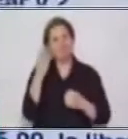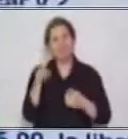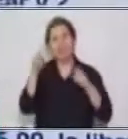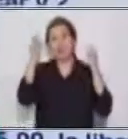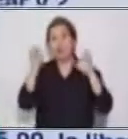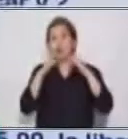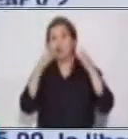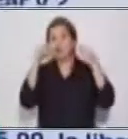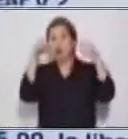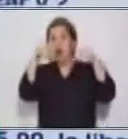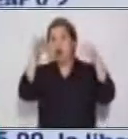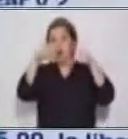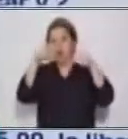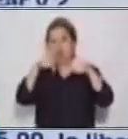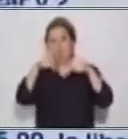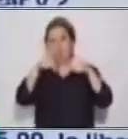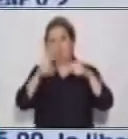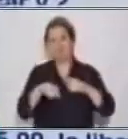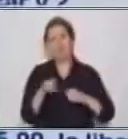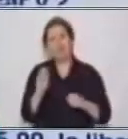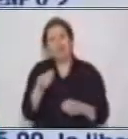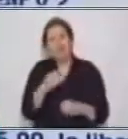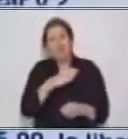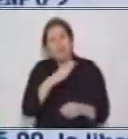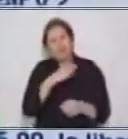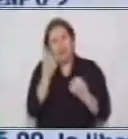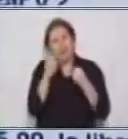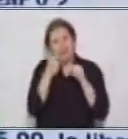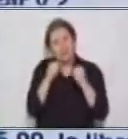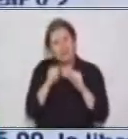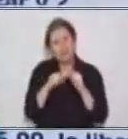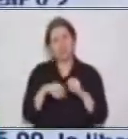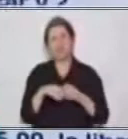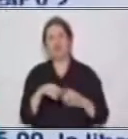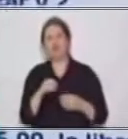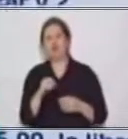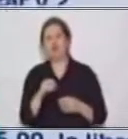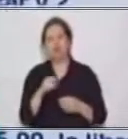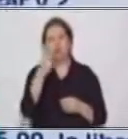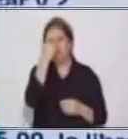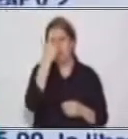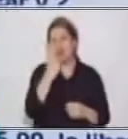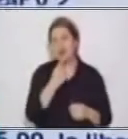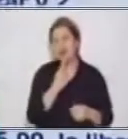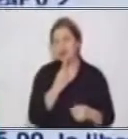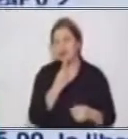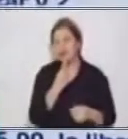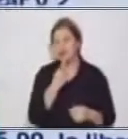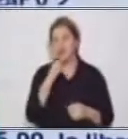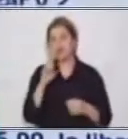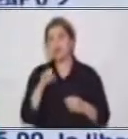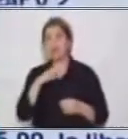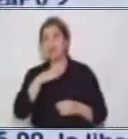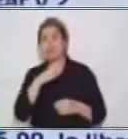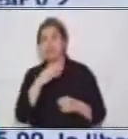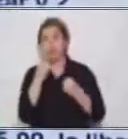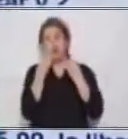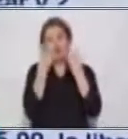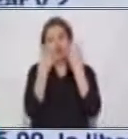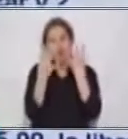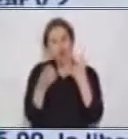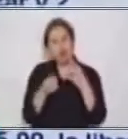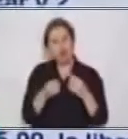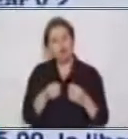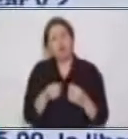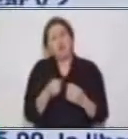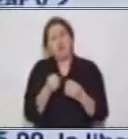Ahora, ¿qué tenemos que hacer con los decimales y con los centavos? Tenemos que contar cuántos decimales usé